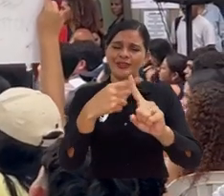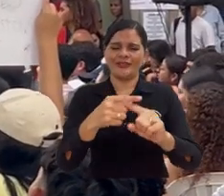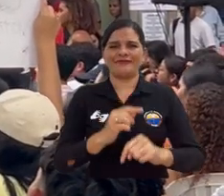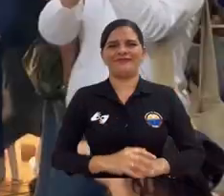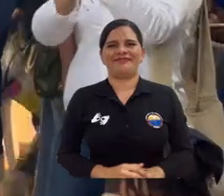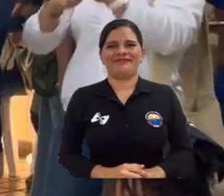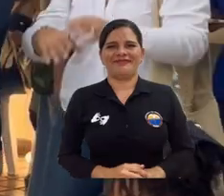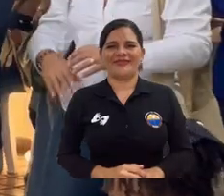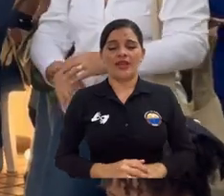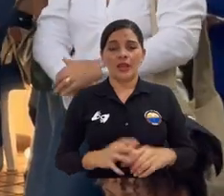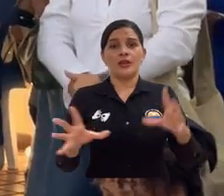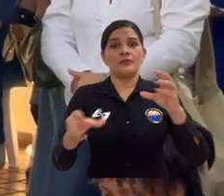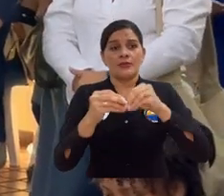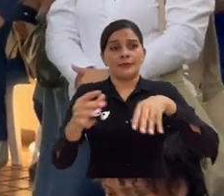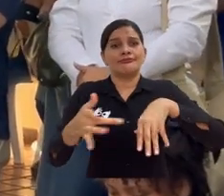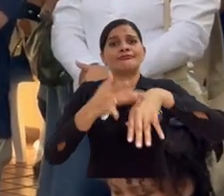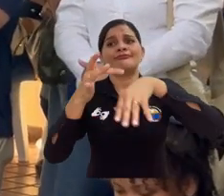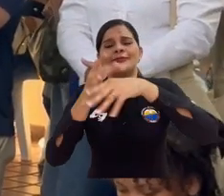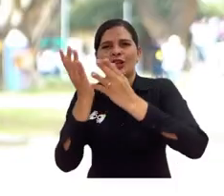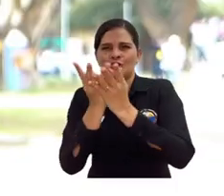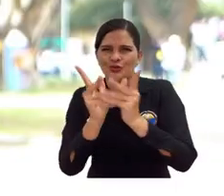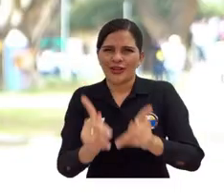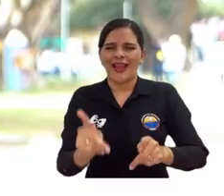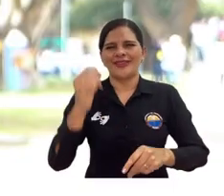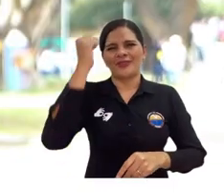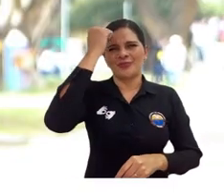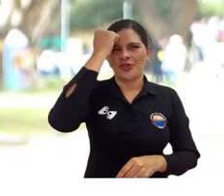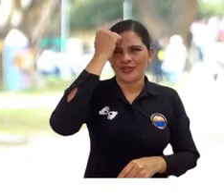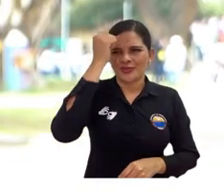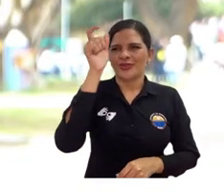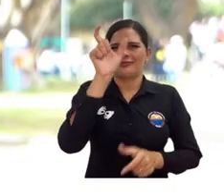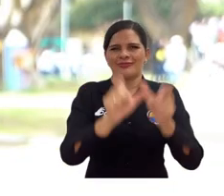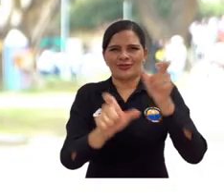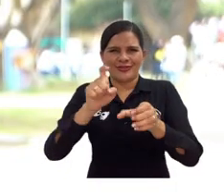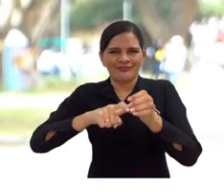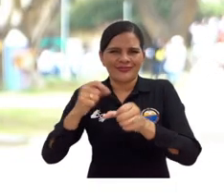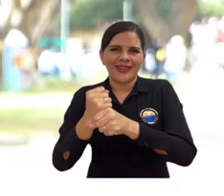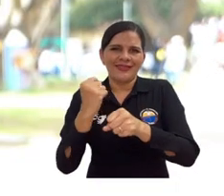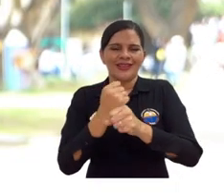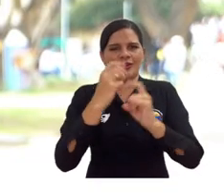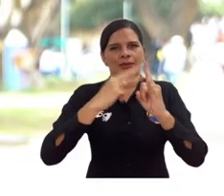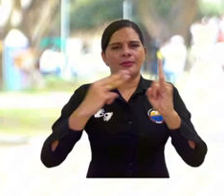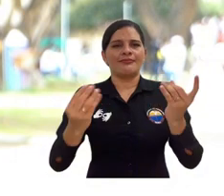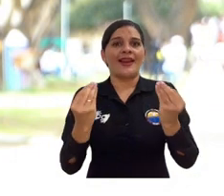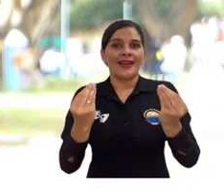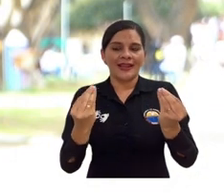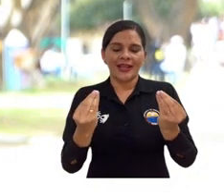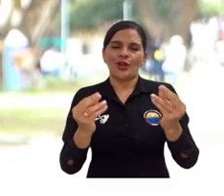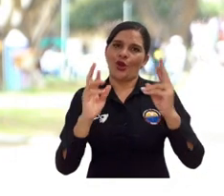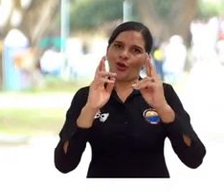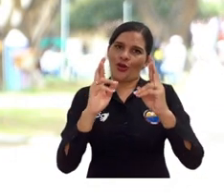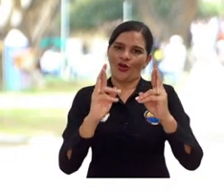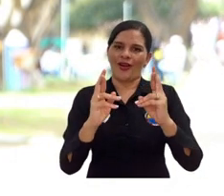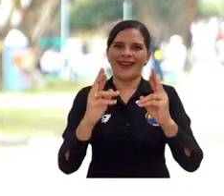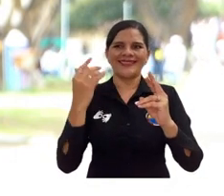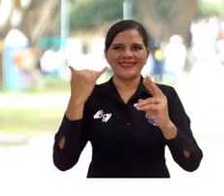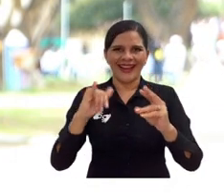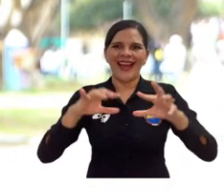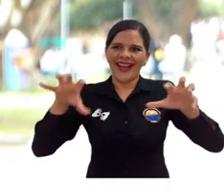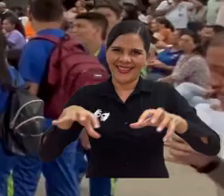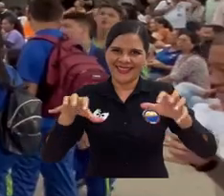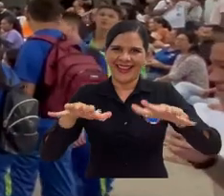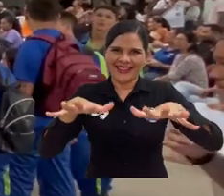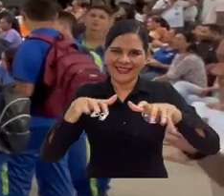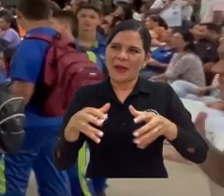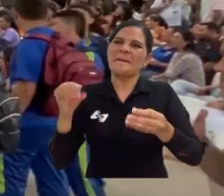estuvimos realizando. Seguimos motivando a nuestros estudiantes, pero también a nuestros profesores y también a nuestros funcionarios para que este tipo de